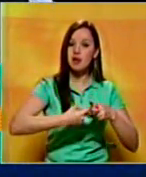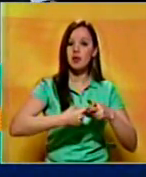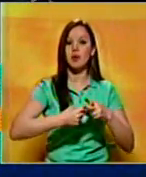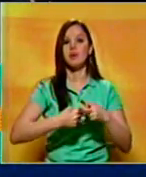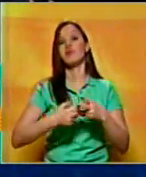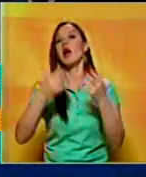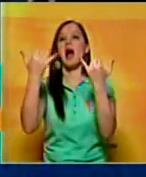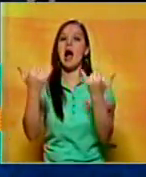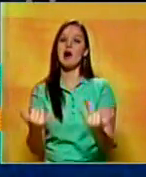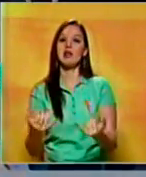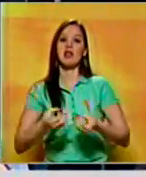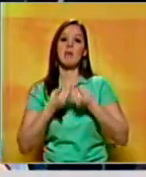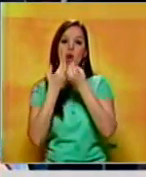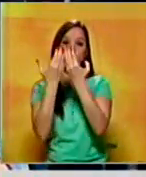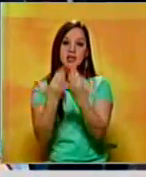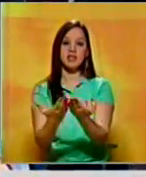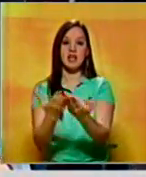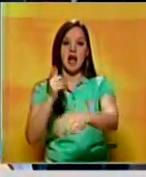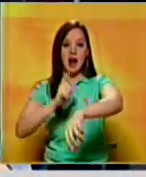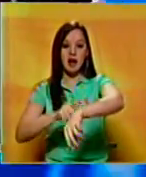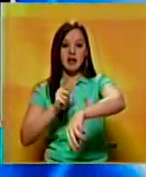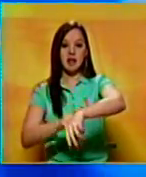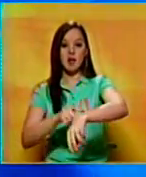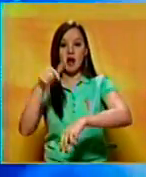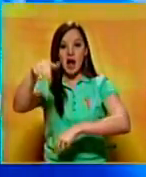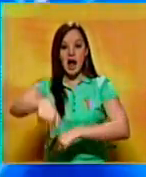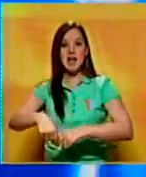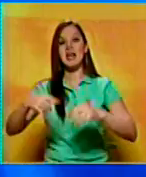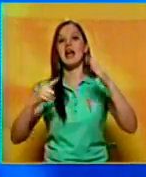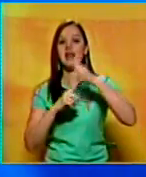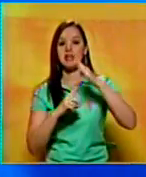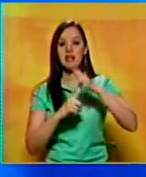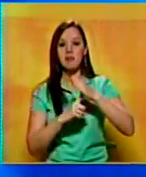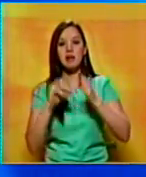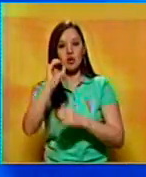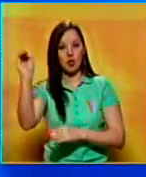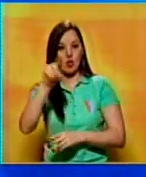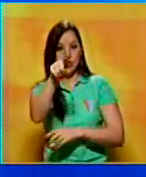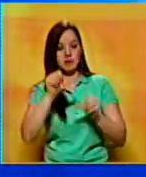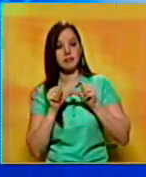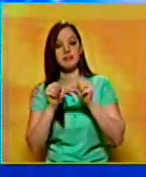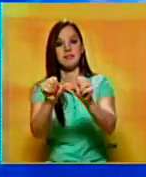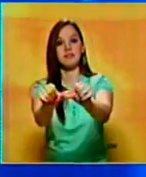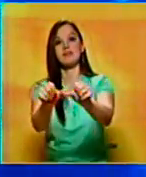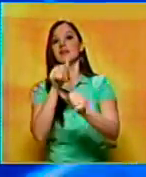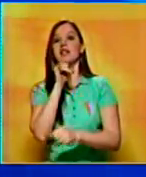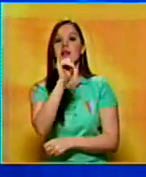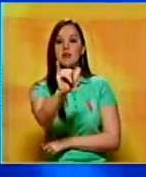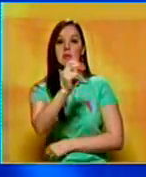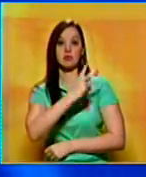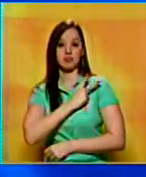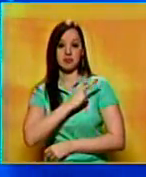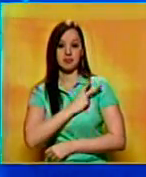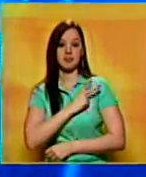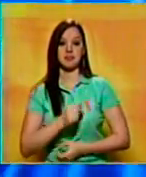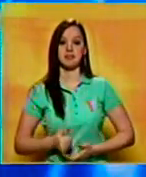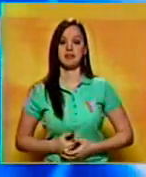Es el reporte que podemos ofrecerles a esta hora del mediodía desde el Terminal de Oriente. Ustedes continúen con más de la emisión meridiana de su noticiero Venevisión.